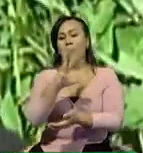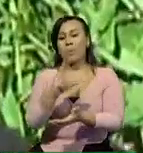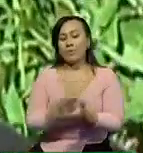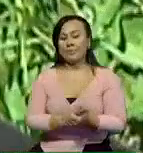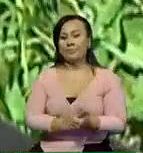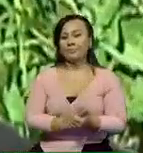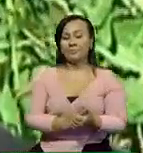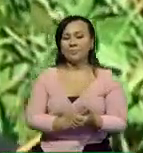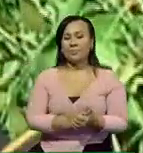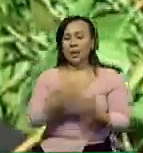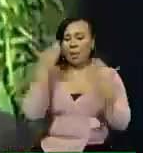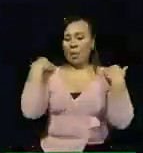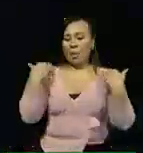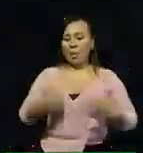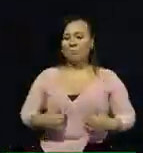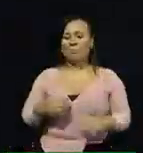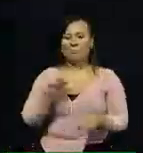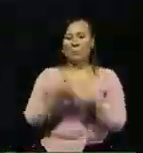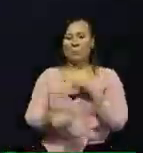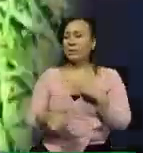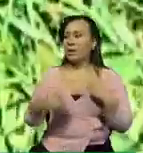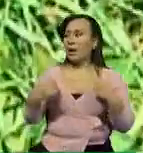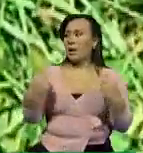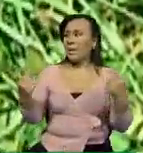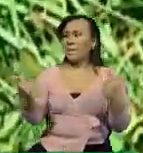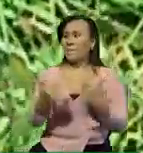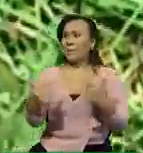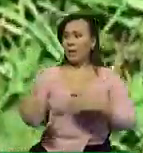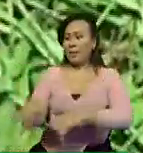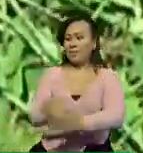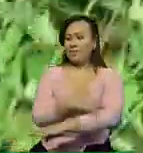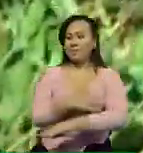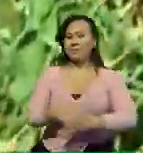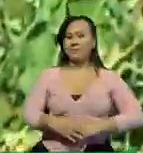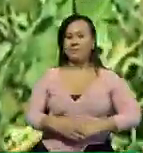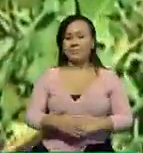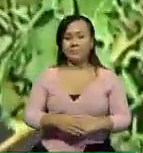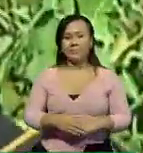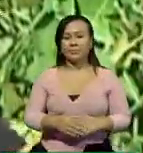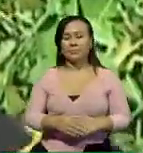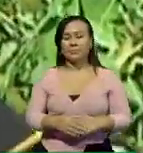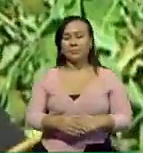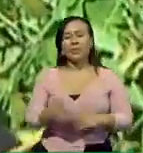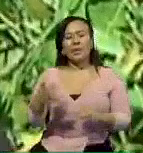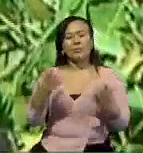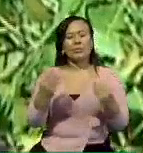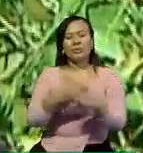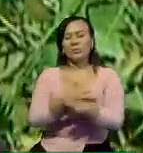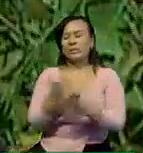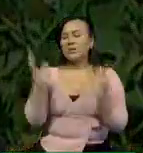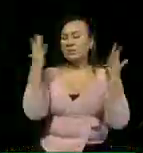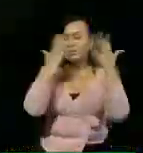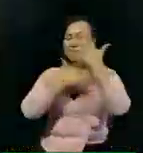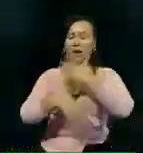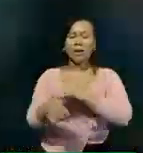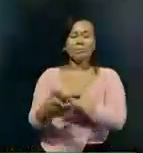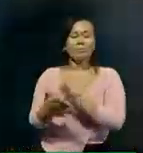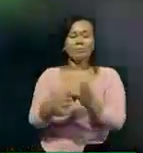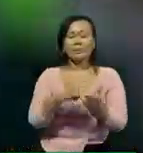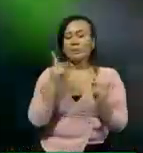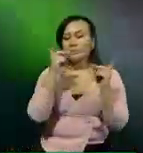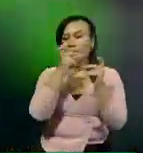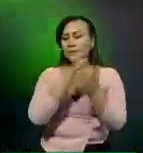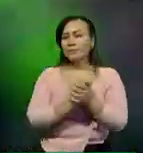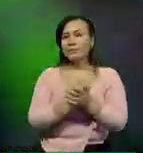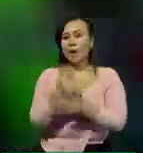todo destrozado en el piso, han estado peleando. Tremenda pelea, eso ha sido un desorden tremendo, peleando. José Gabriel,